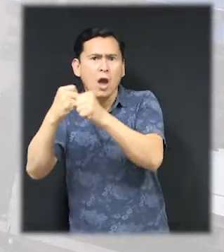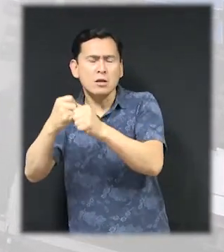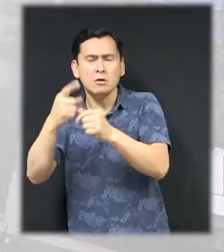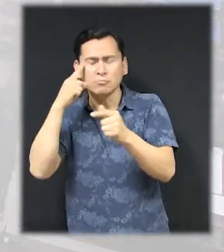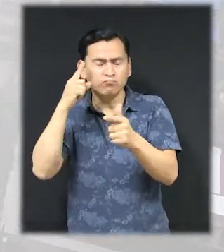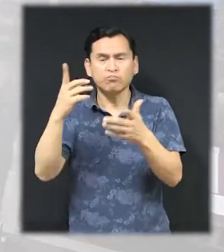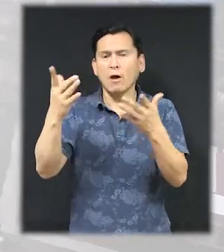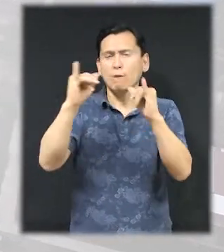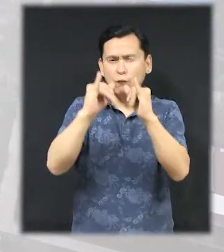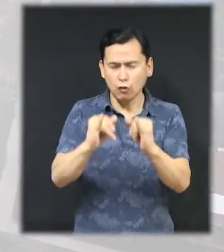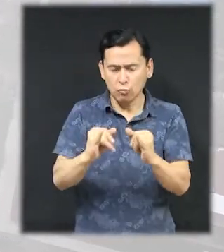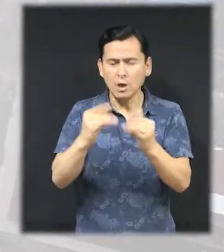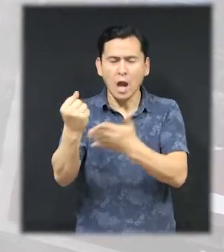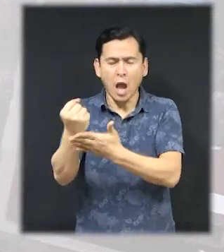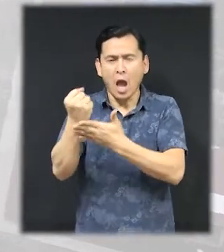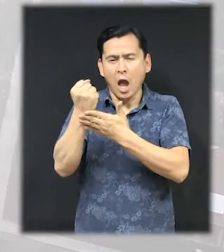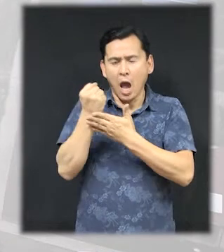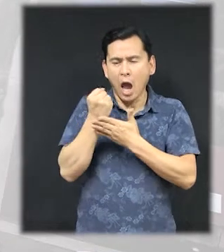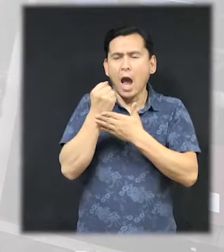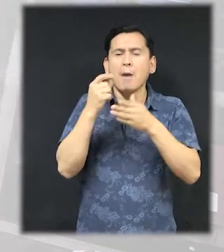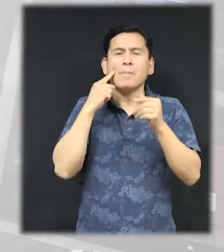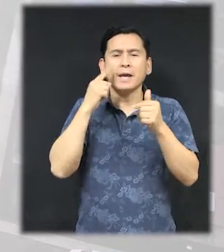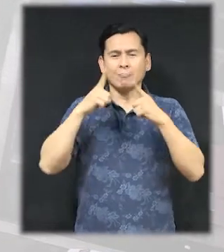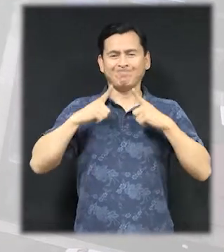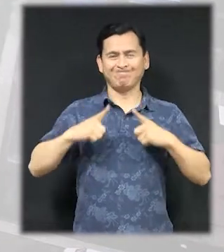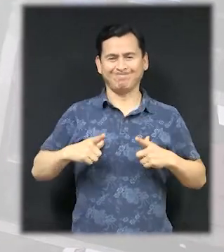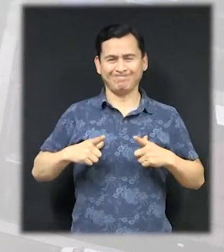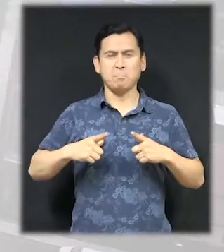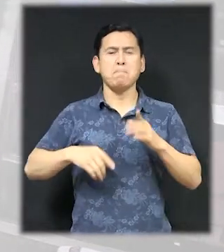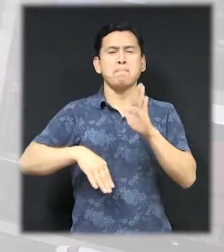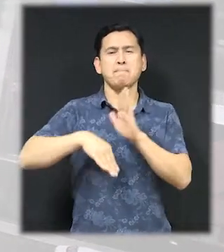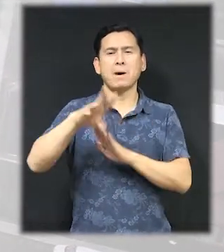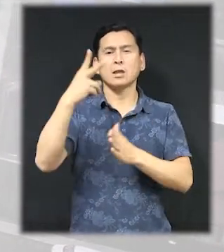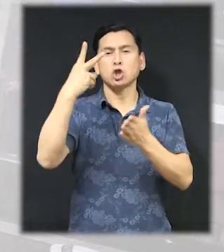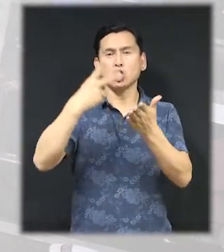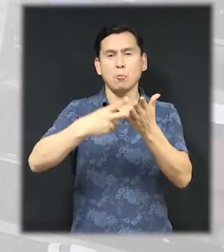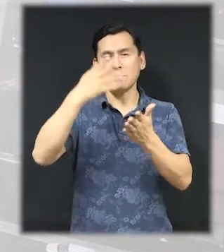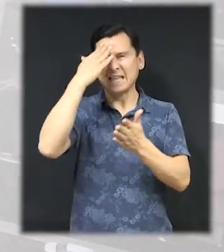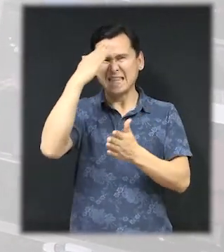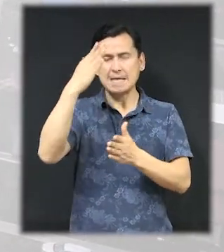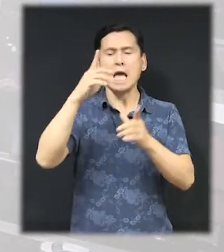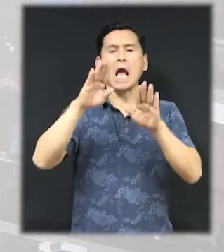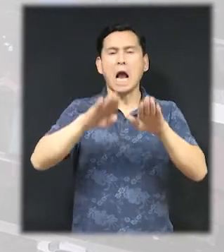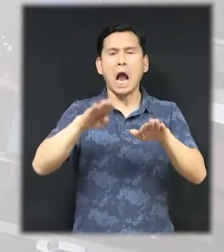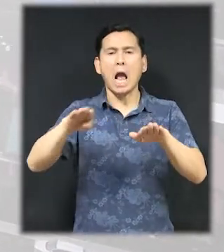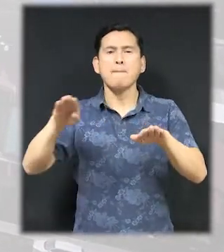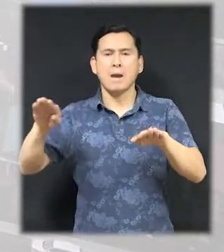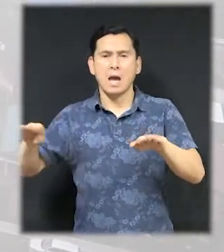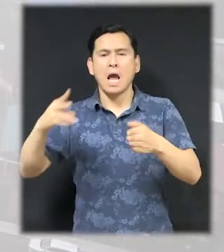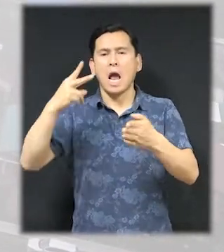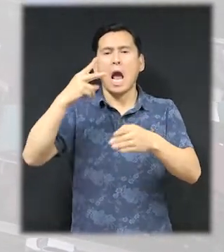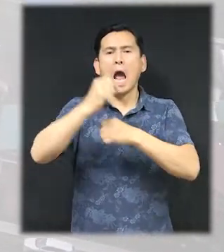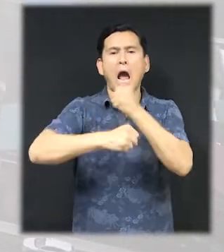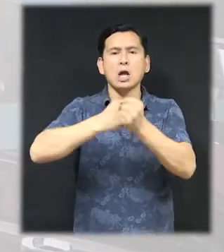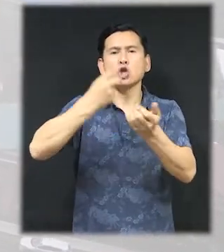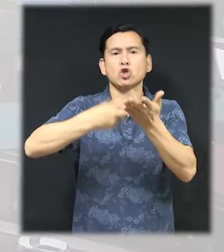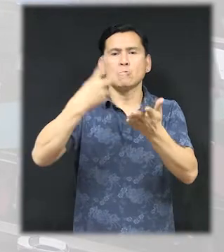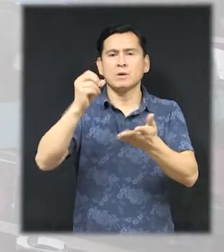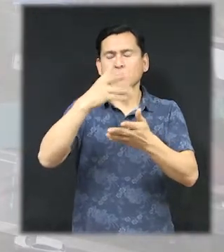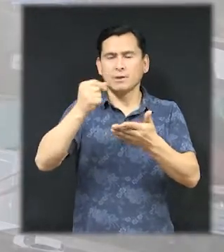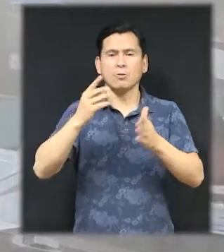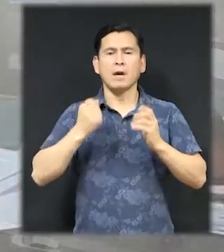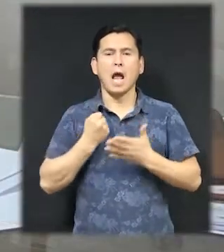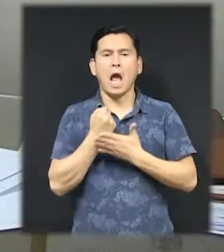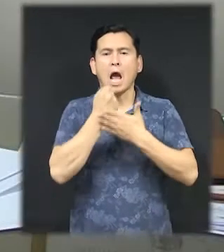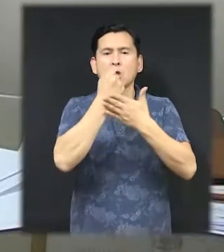a liberar más de 2.010 camas durante el año 2020, aportándolas a las necesidades de mayor complejidad de nuestra